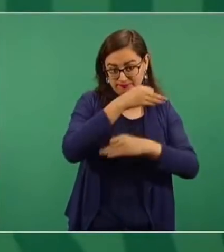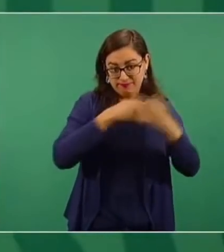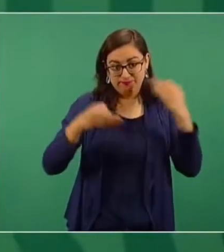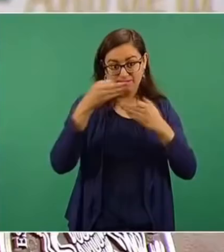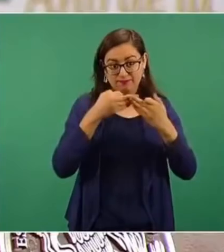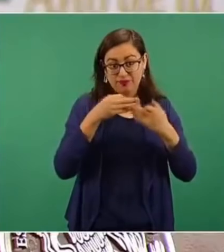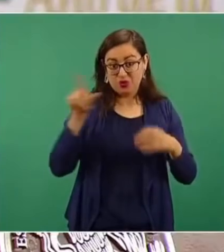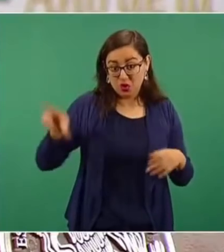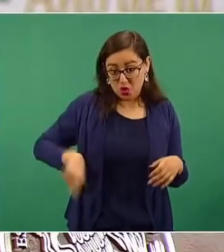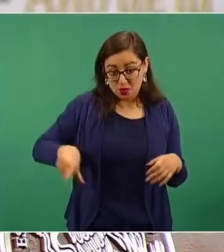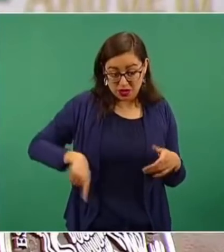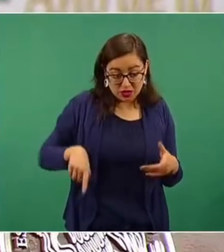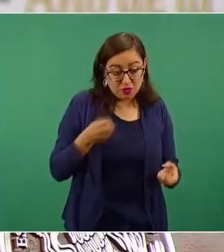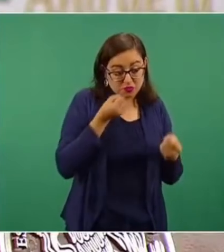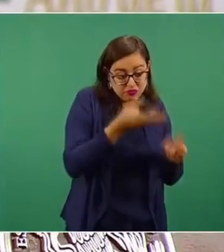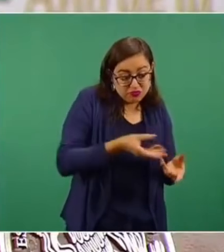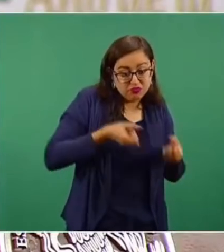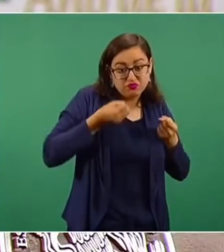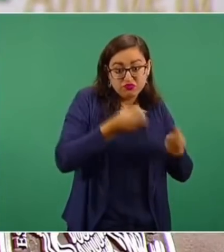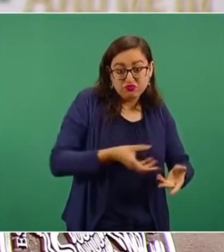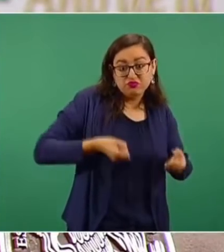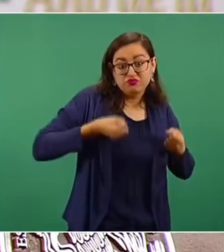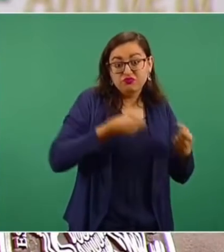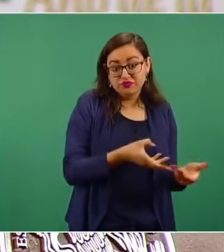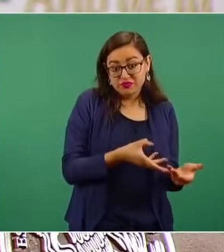al servicio de una minoría.